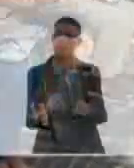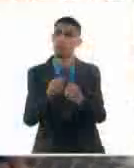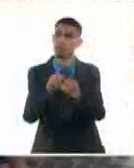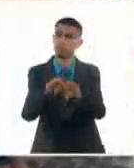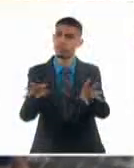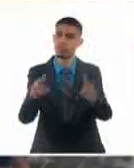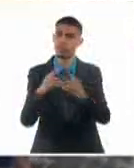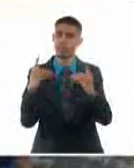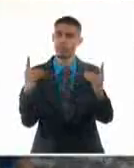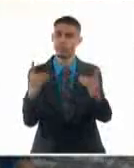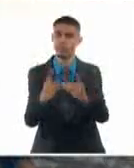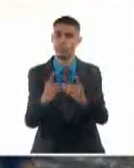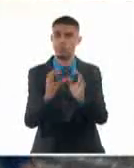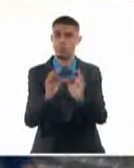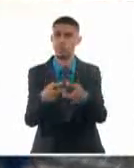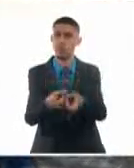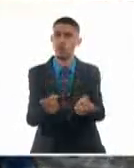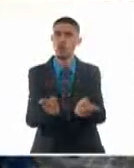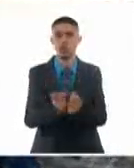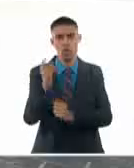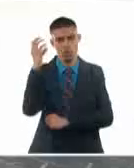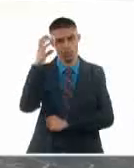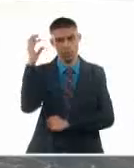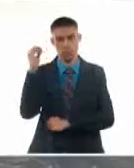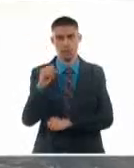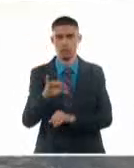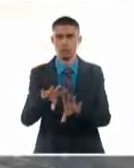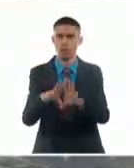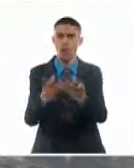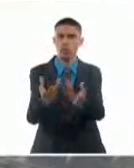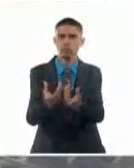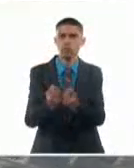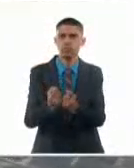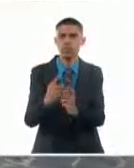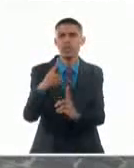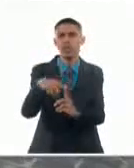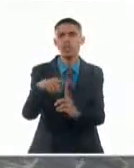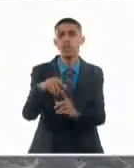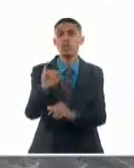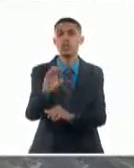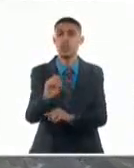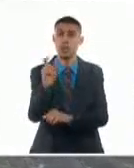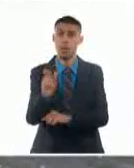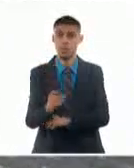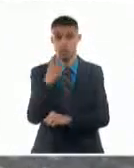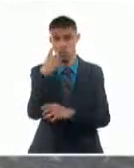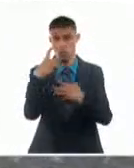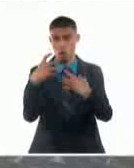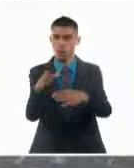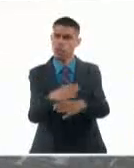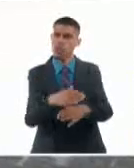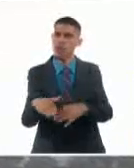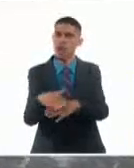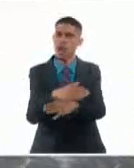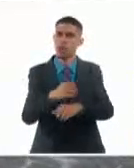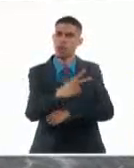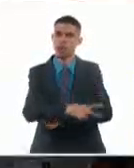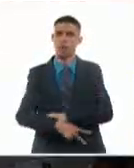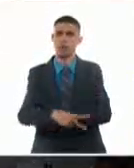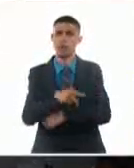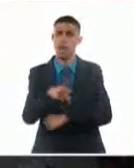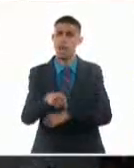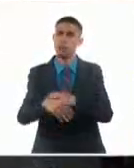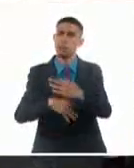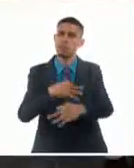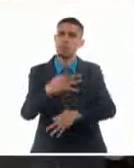de Publicaciones del Consejo de Estado, recoge las opiniones de 60 personalidades de diferentes partes del mundo que hablan sobre